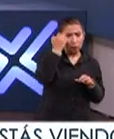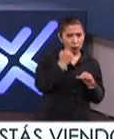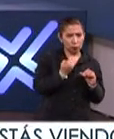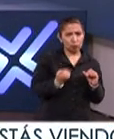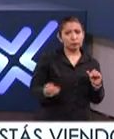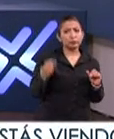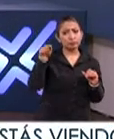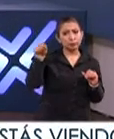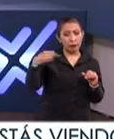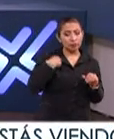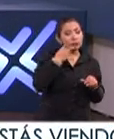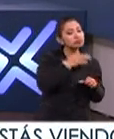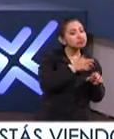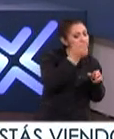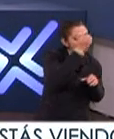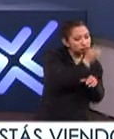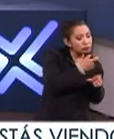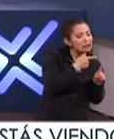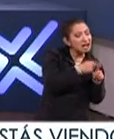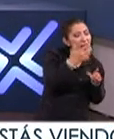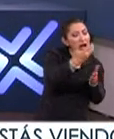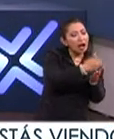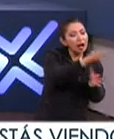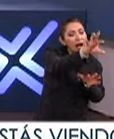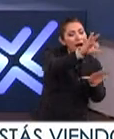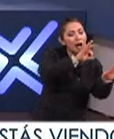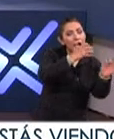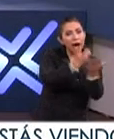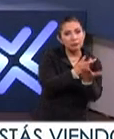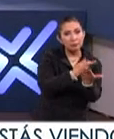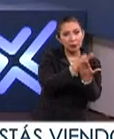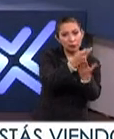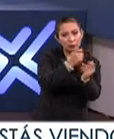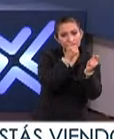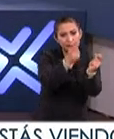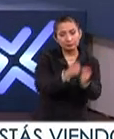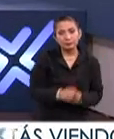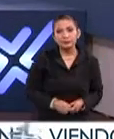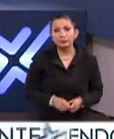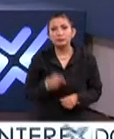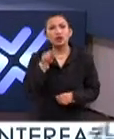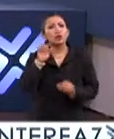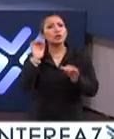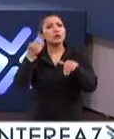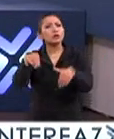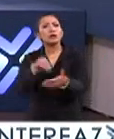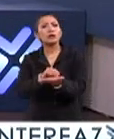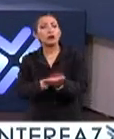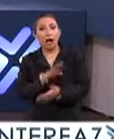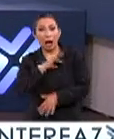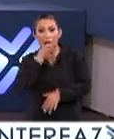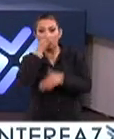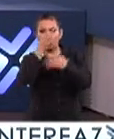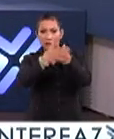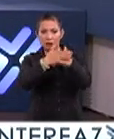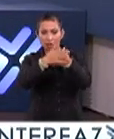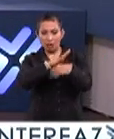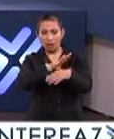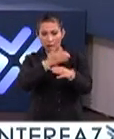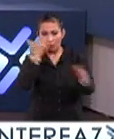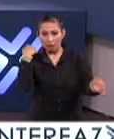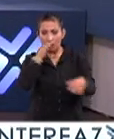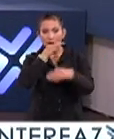que definan quiénes ganan los distintos reconocimientos. ¿Y cómo te inscribes? Hay una convocatoria